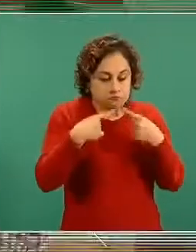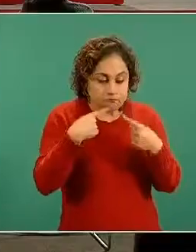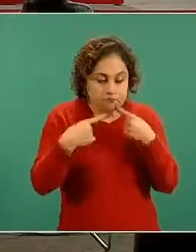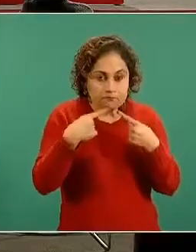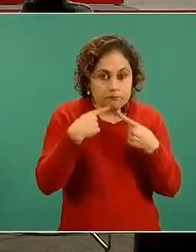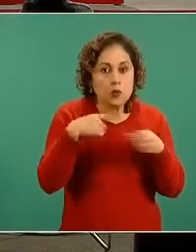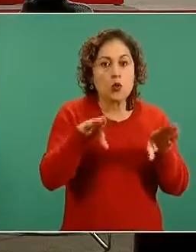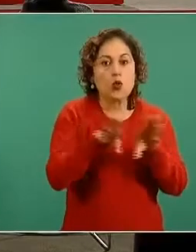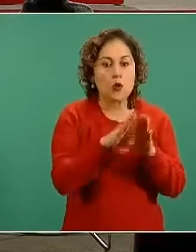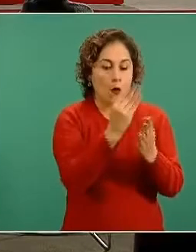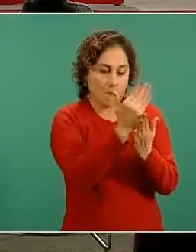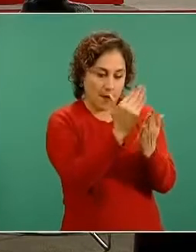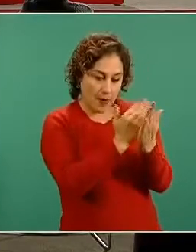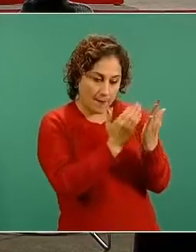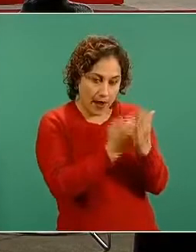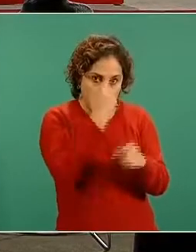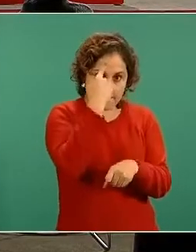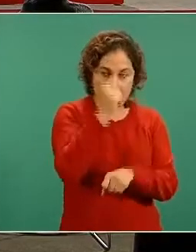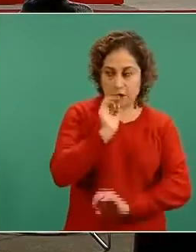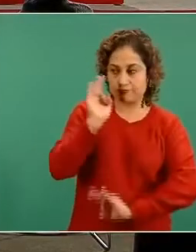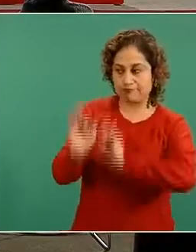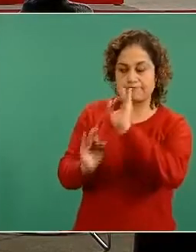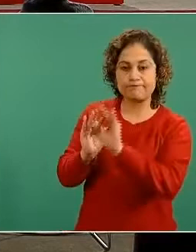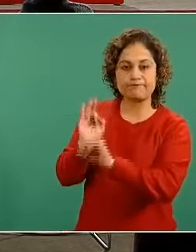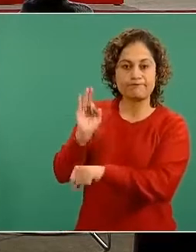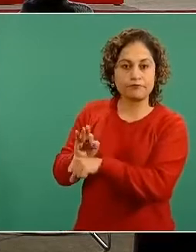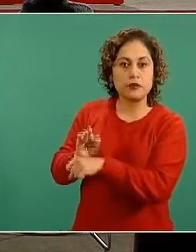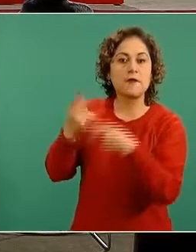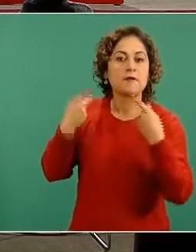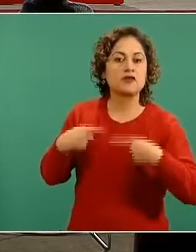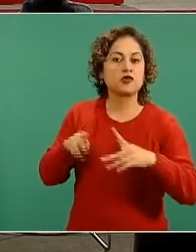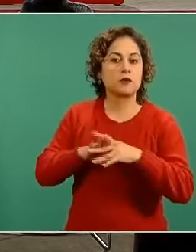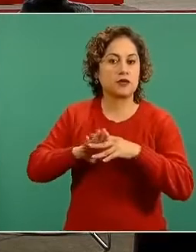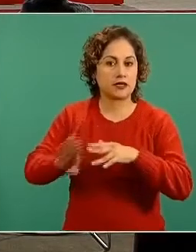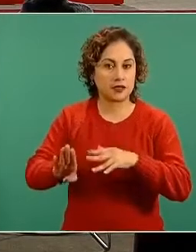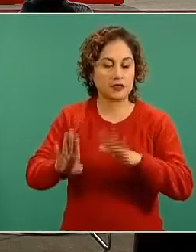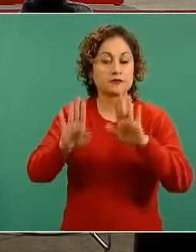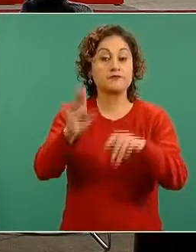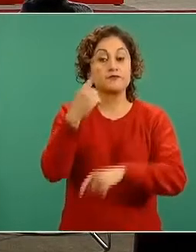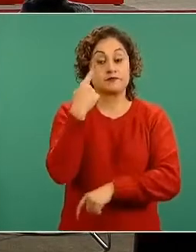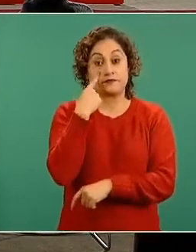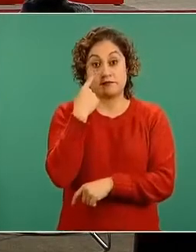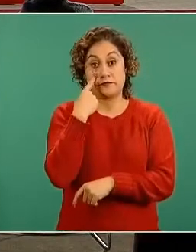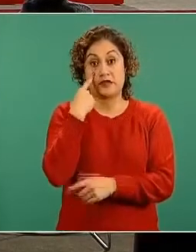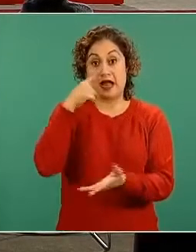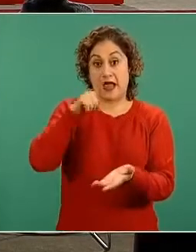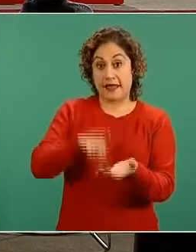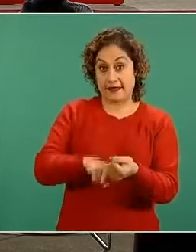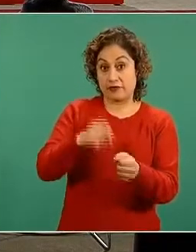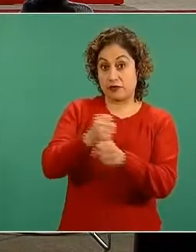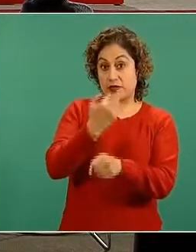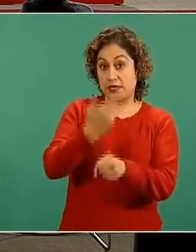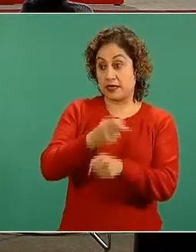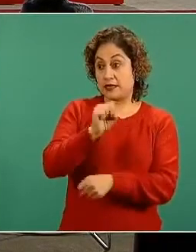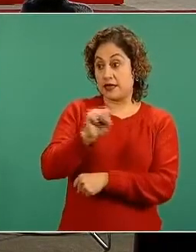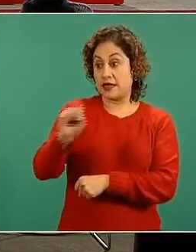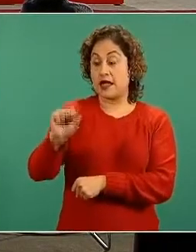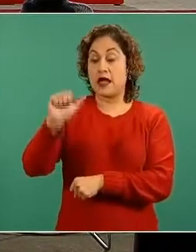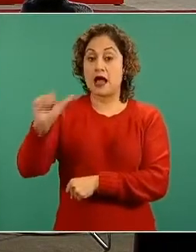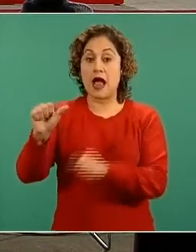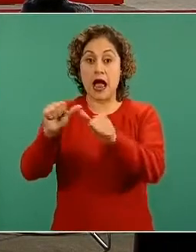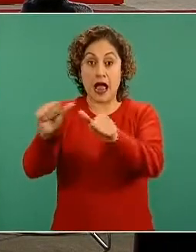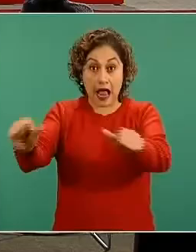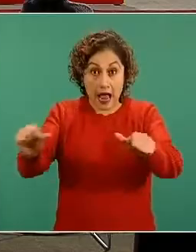las entidades federativas. Recordar que la Secretaría de Salud no tiene unidades operativas, excepto las